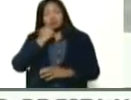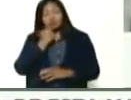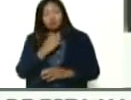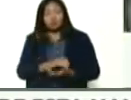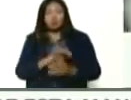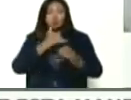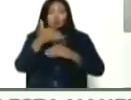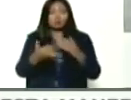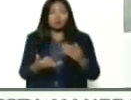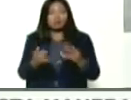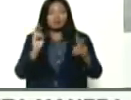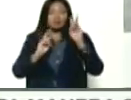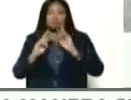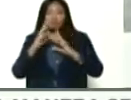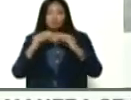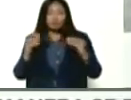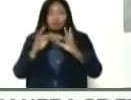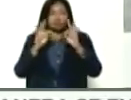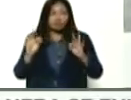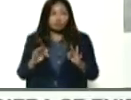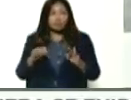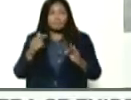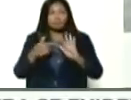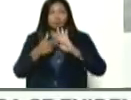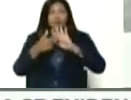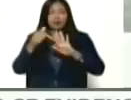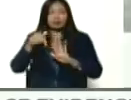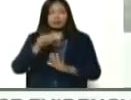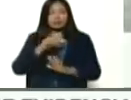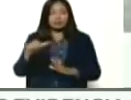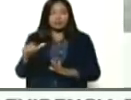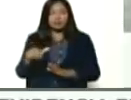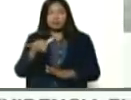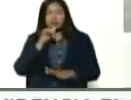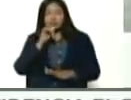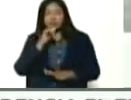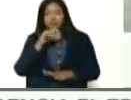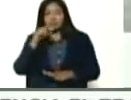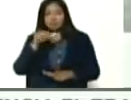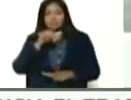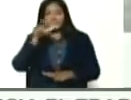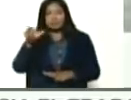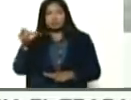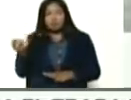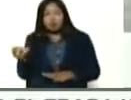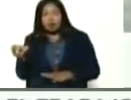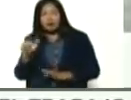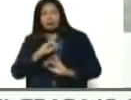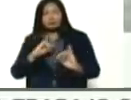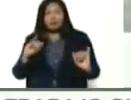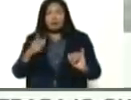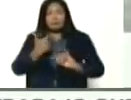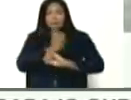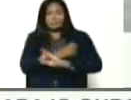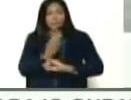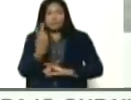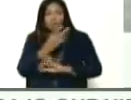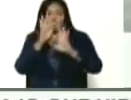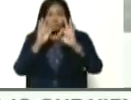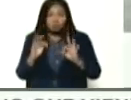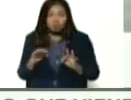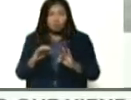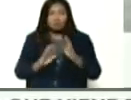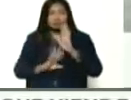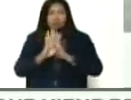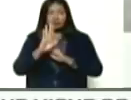inmunización efectivamente esta investigación publicada esta semana reporta que aquellas personas que han tenido las dos dosis disponibles y desarrollan el